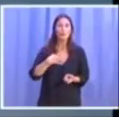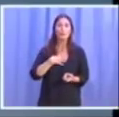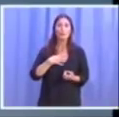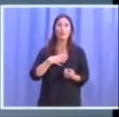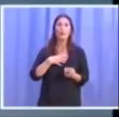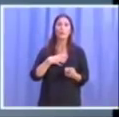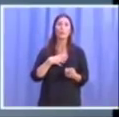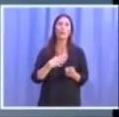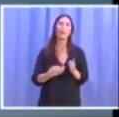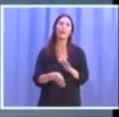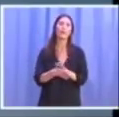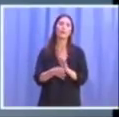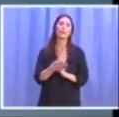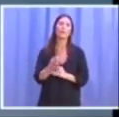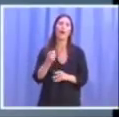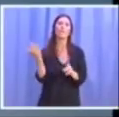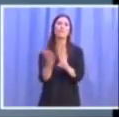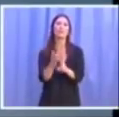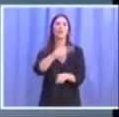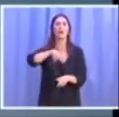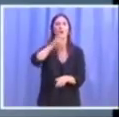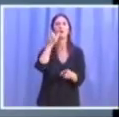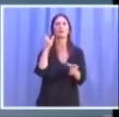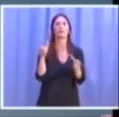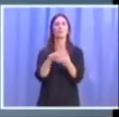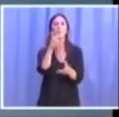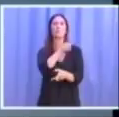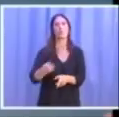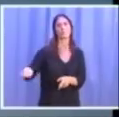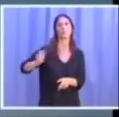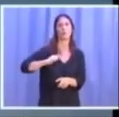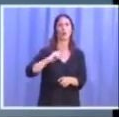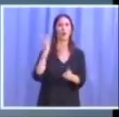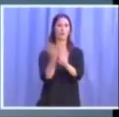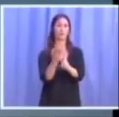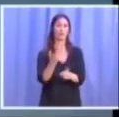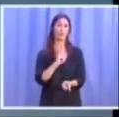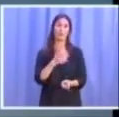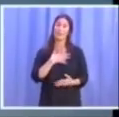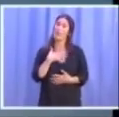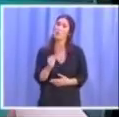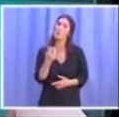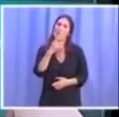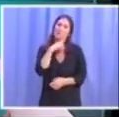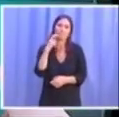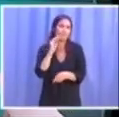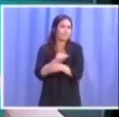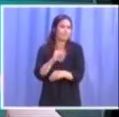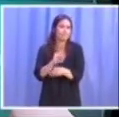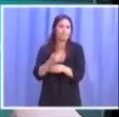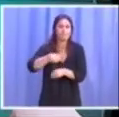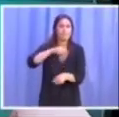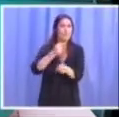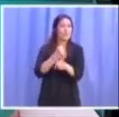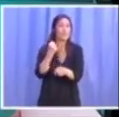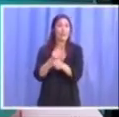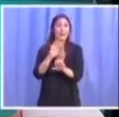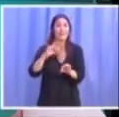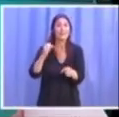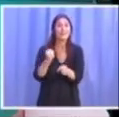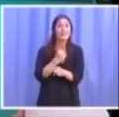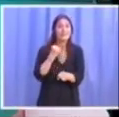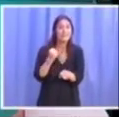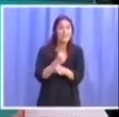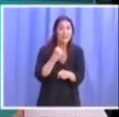en la precariedad laboral del sector. Y el ayuntamiento tiene que empezar por sus propios trabajadores. Los trabajadores del